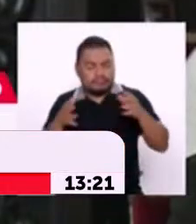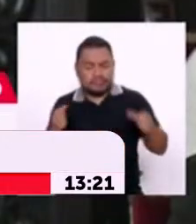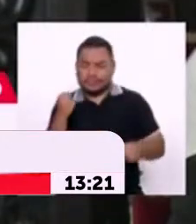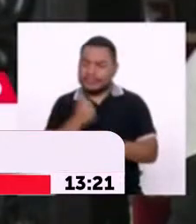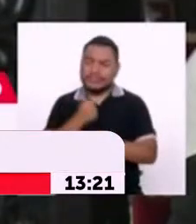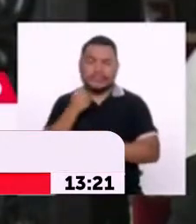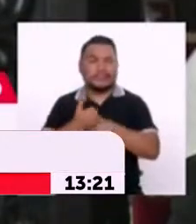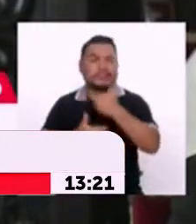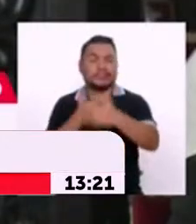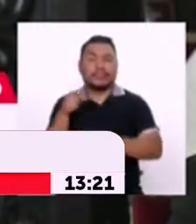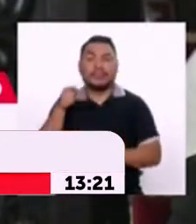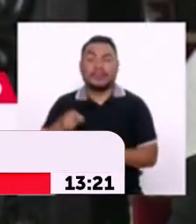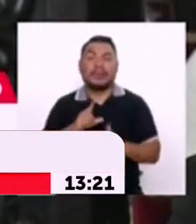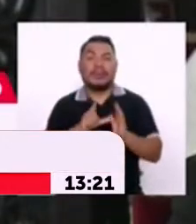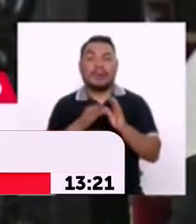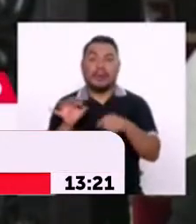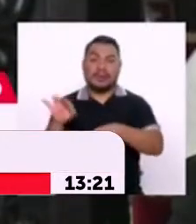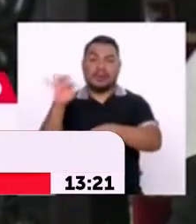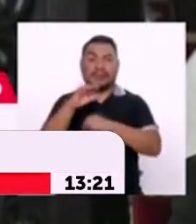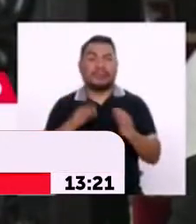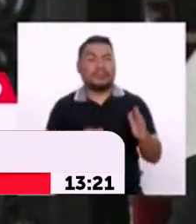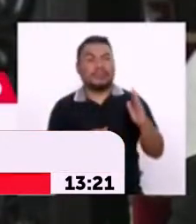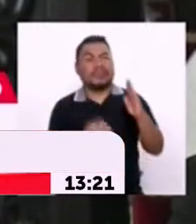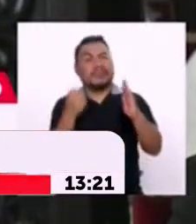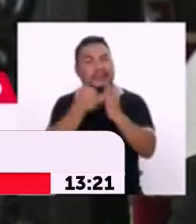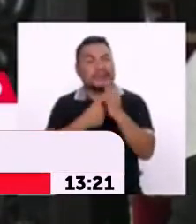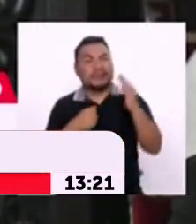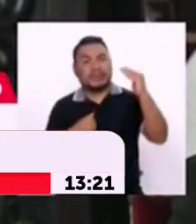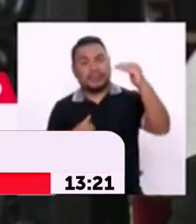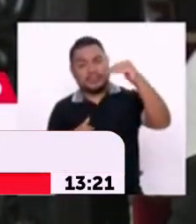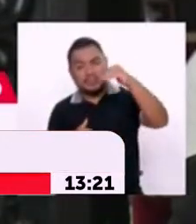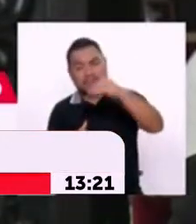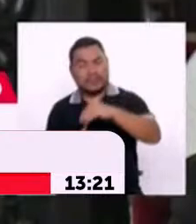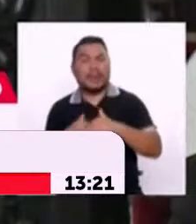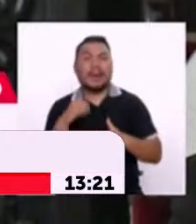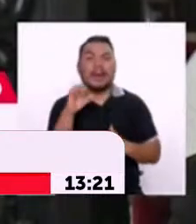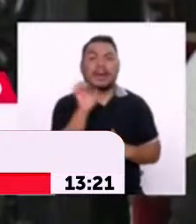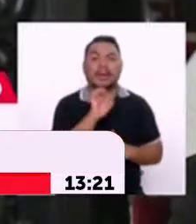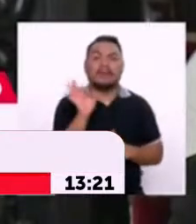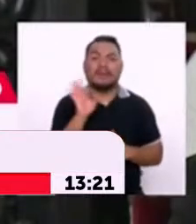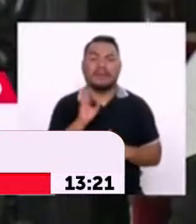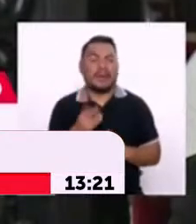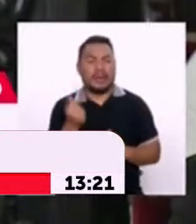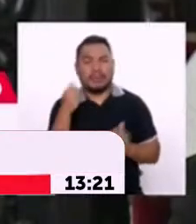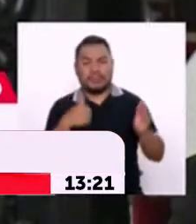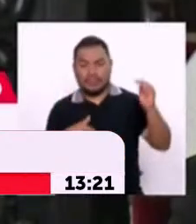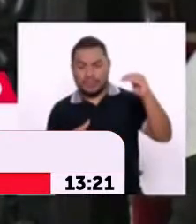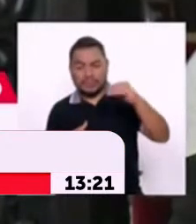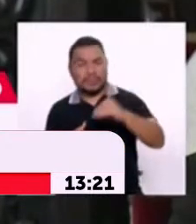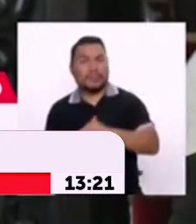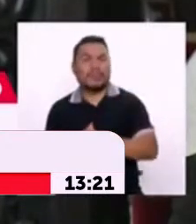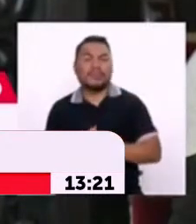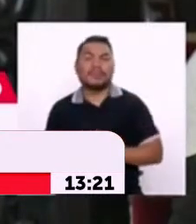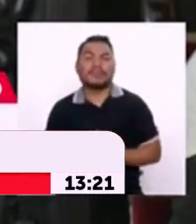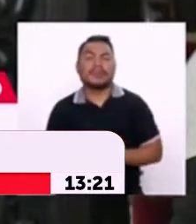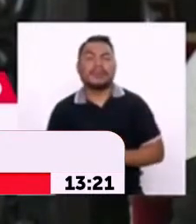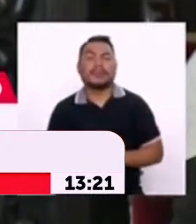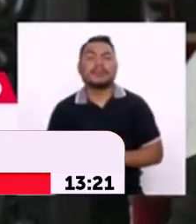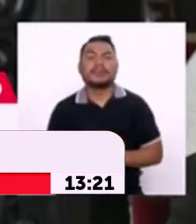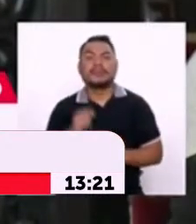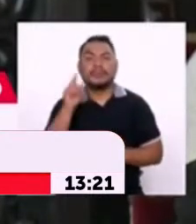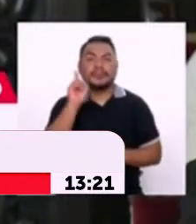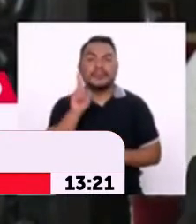intensamente para que esta curva descendiera en el mes de enero y febrero drásticamente.